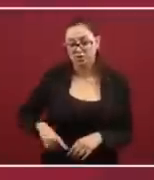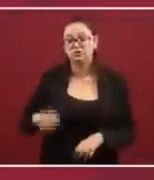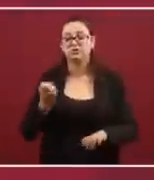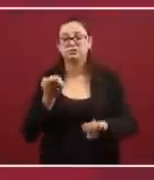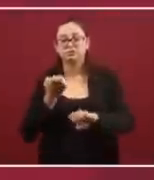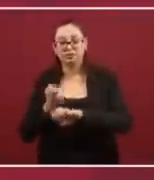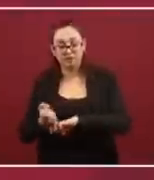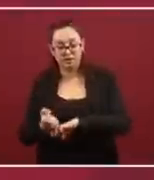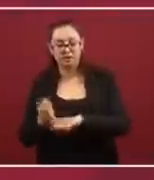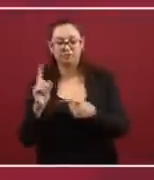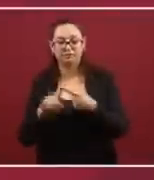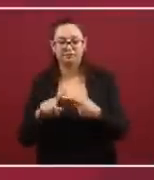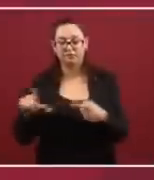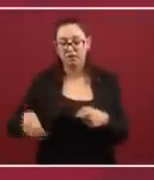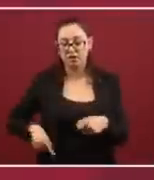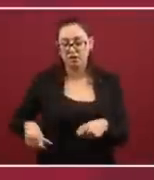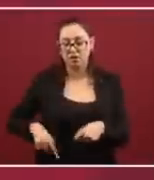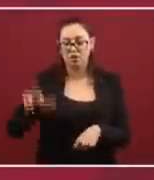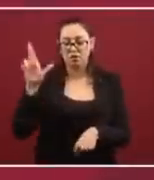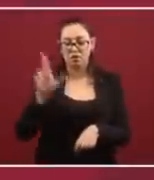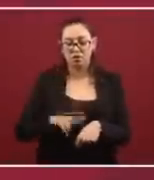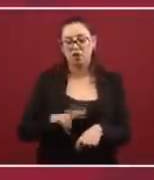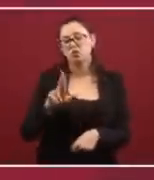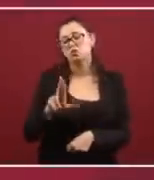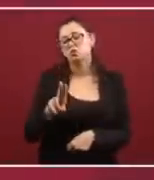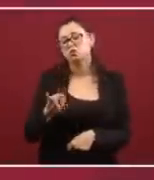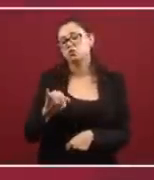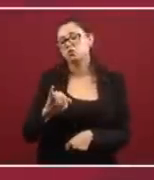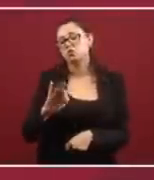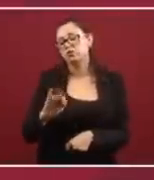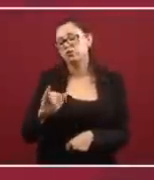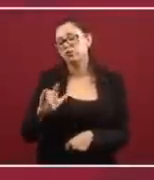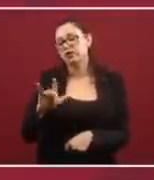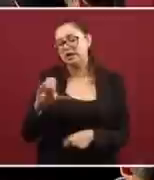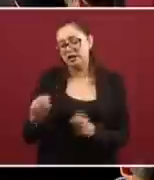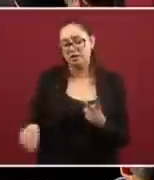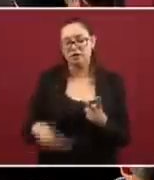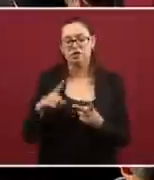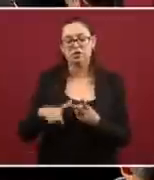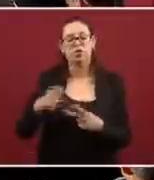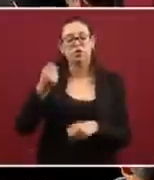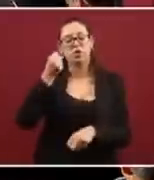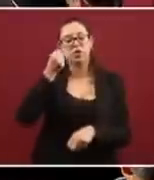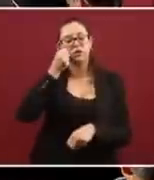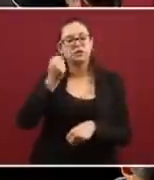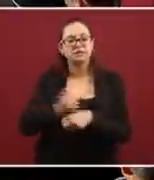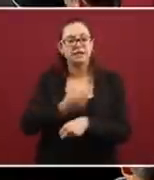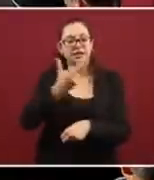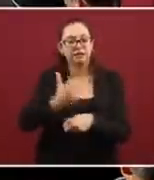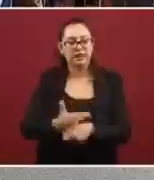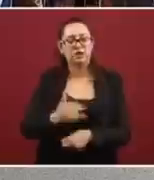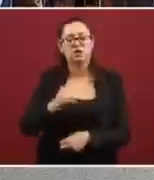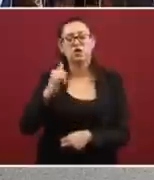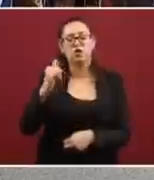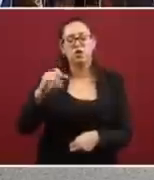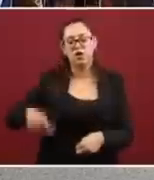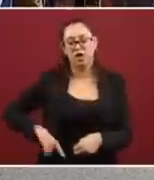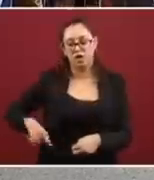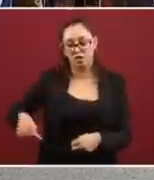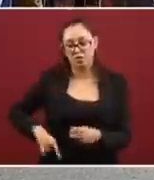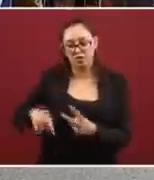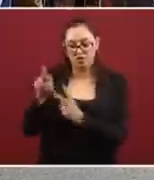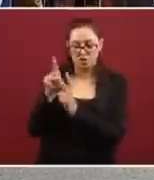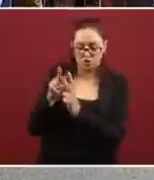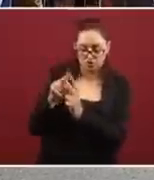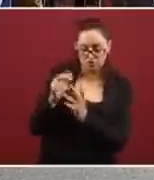tanto el gobernador de chiapas útil escandón como el secretario de gobierno ismael brito que han ayudado mucho en este